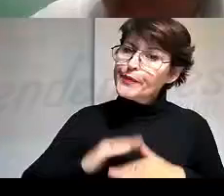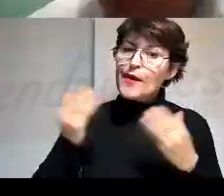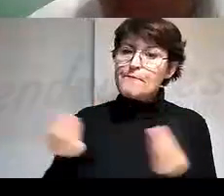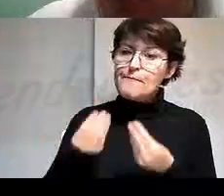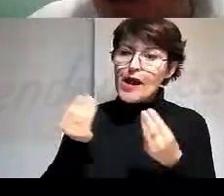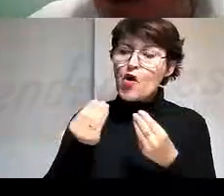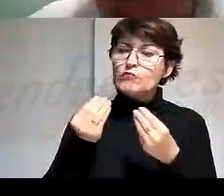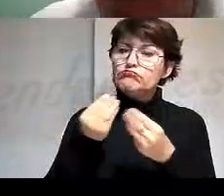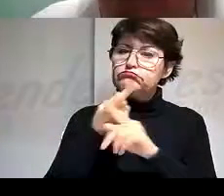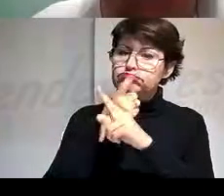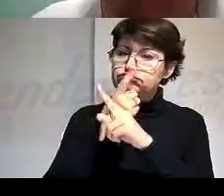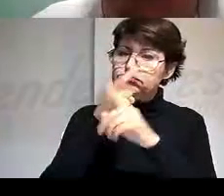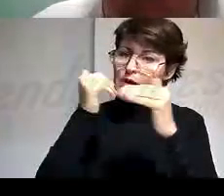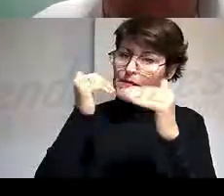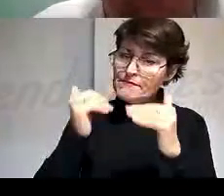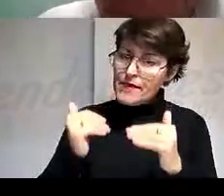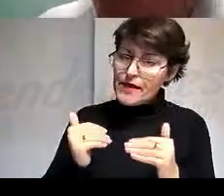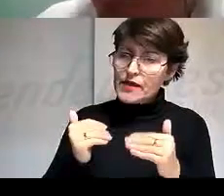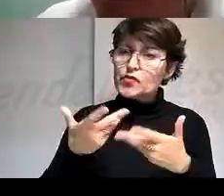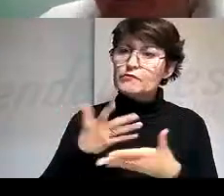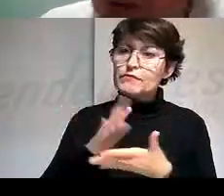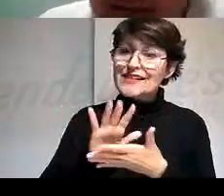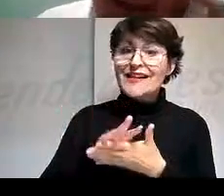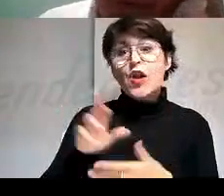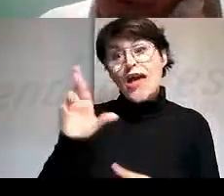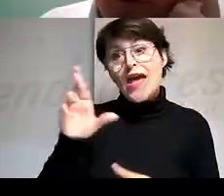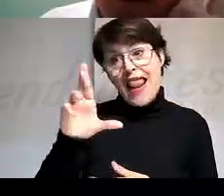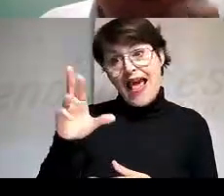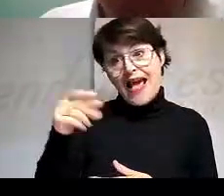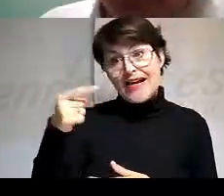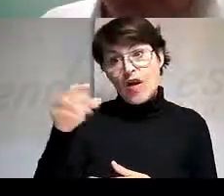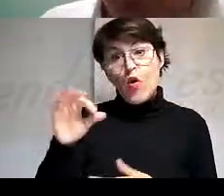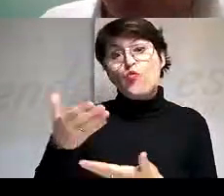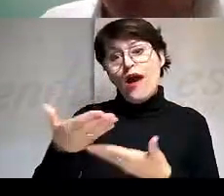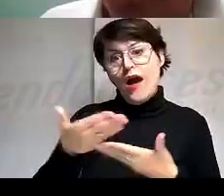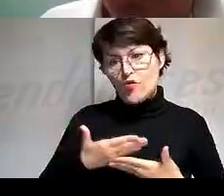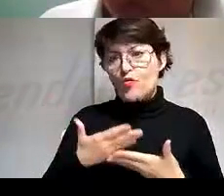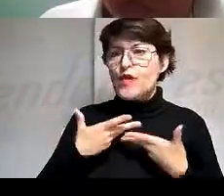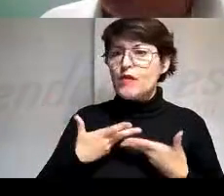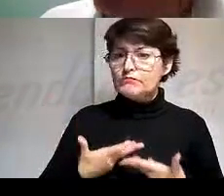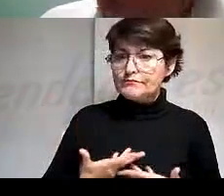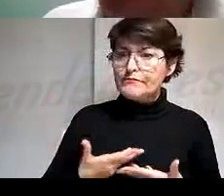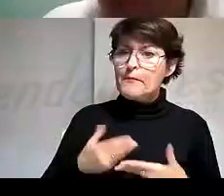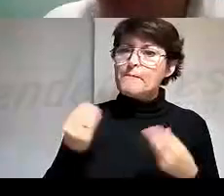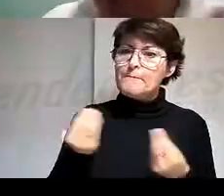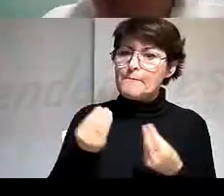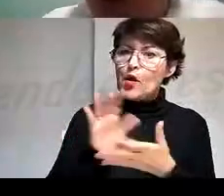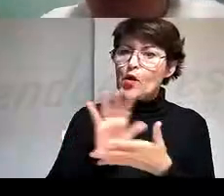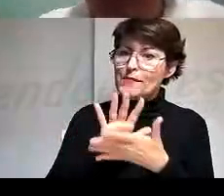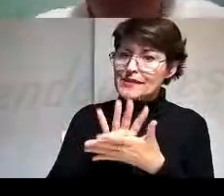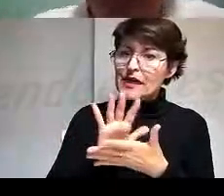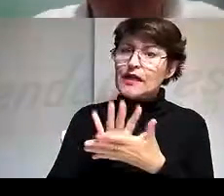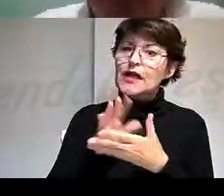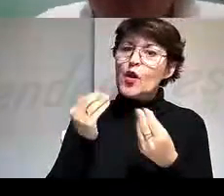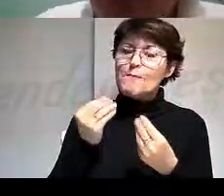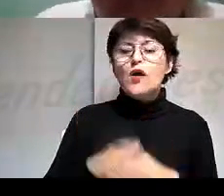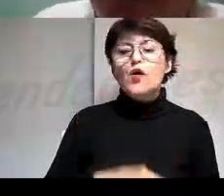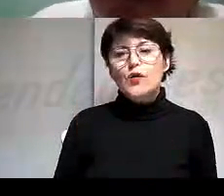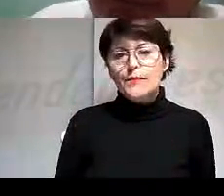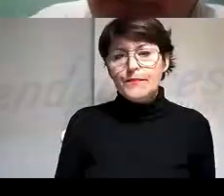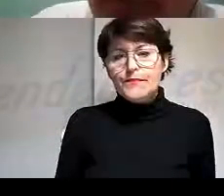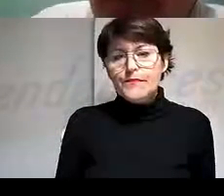el RGO, si además aportamos la glutamina y la taurina, pues vamos a sentirnos incluso mejor durante el ejercicio,